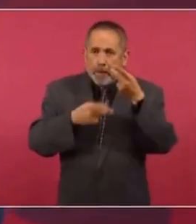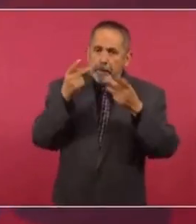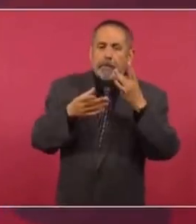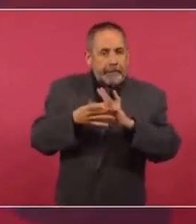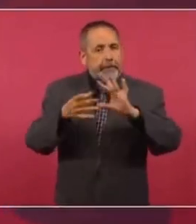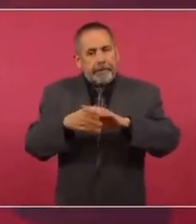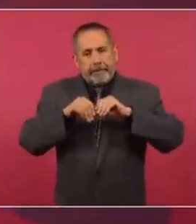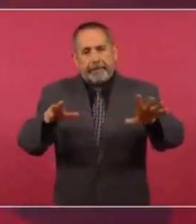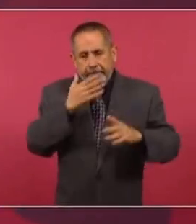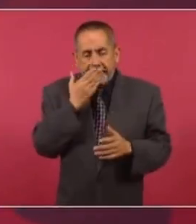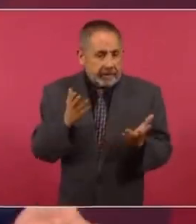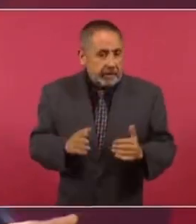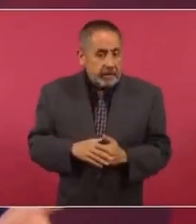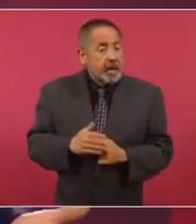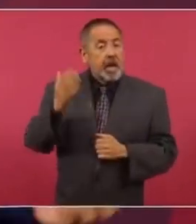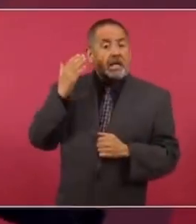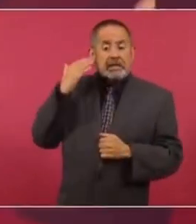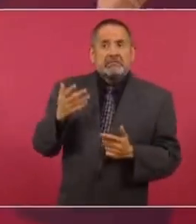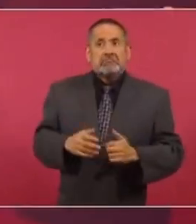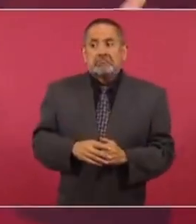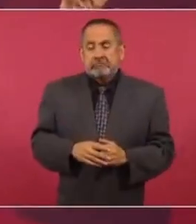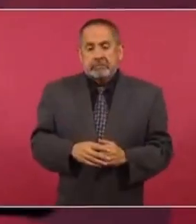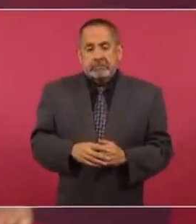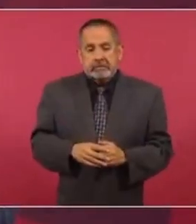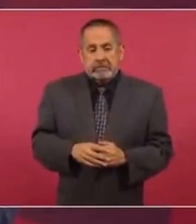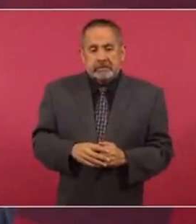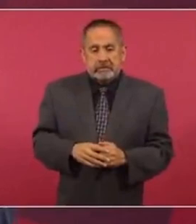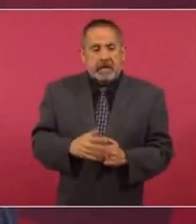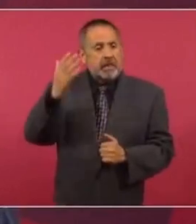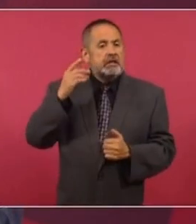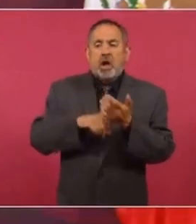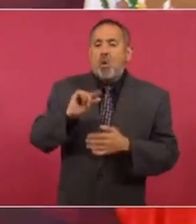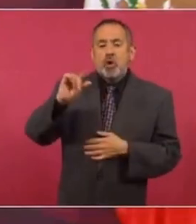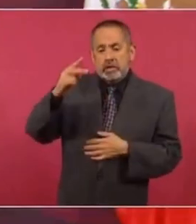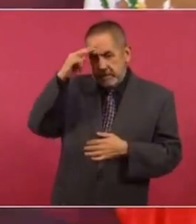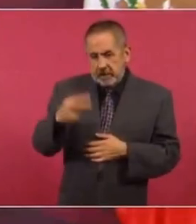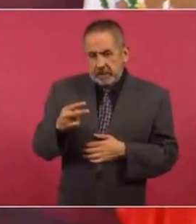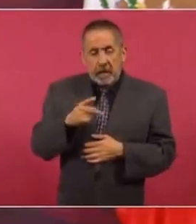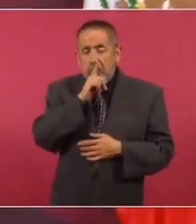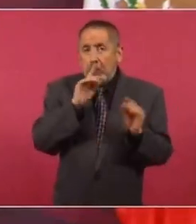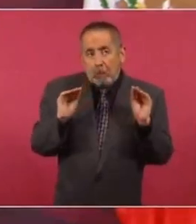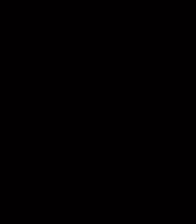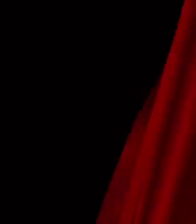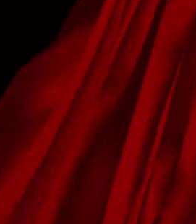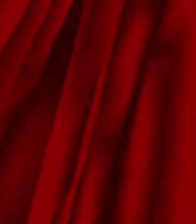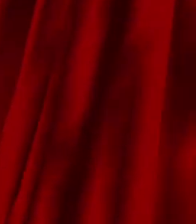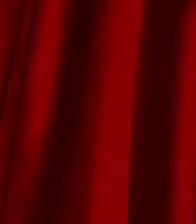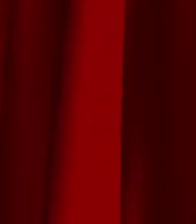ventilando, porque antes las autoridades mexicanas se quedaban calladas.